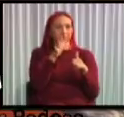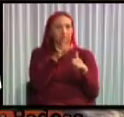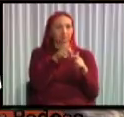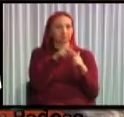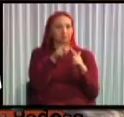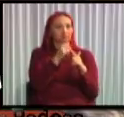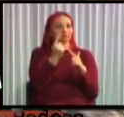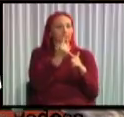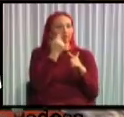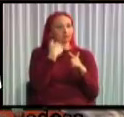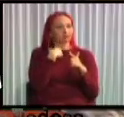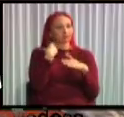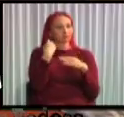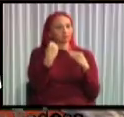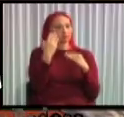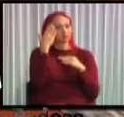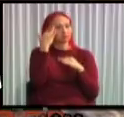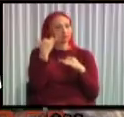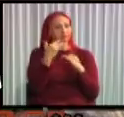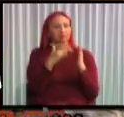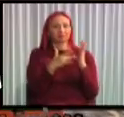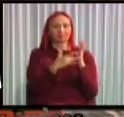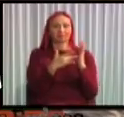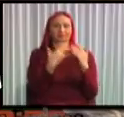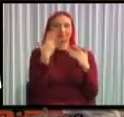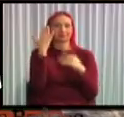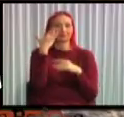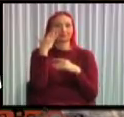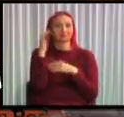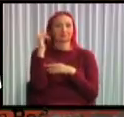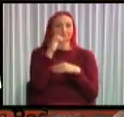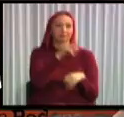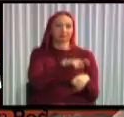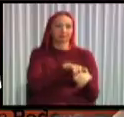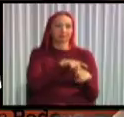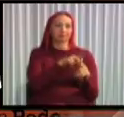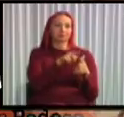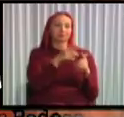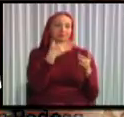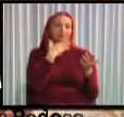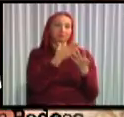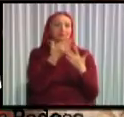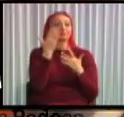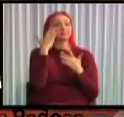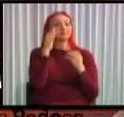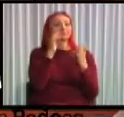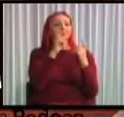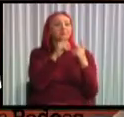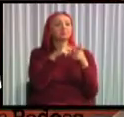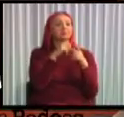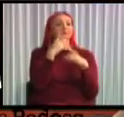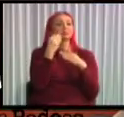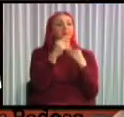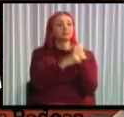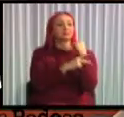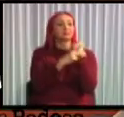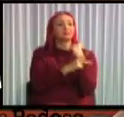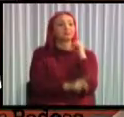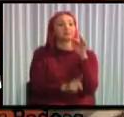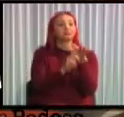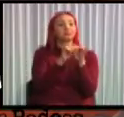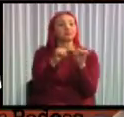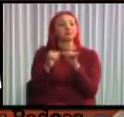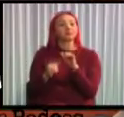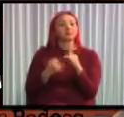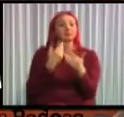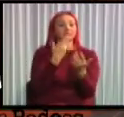pero siempre había que sacarlos porque la tecnología, uno viajaba en ese momento, tenía la oportunidad y salía al país y encontraba esos